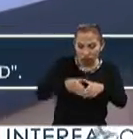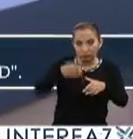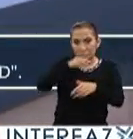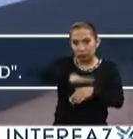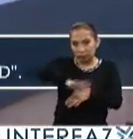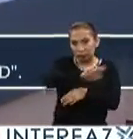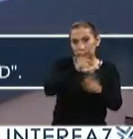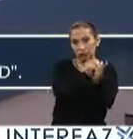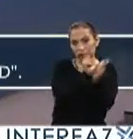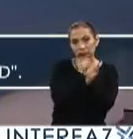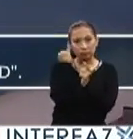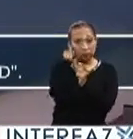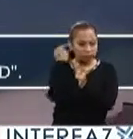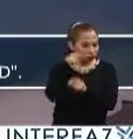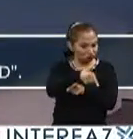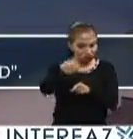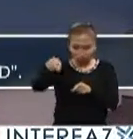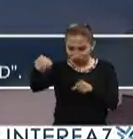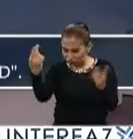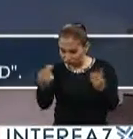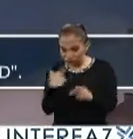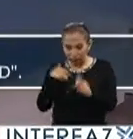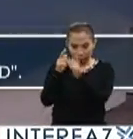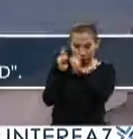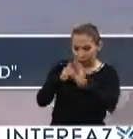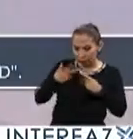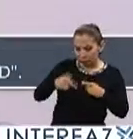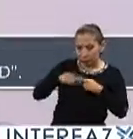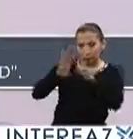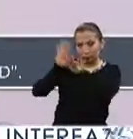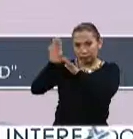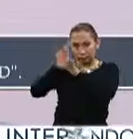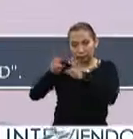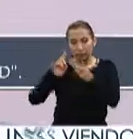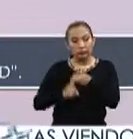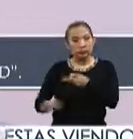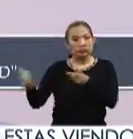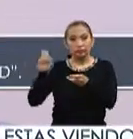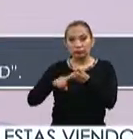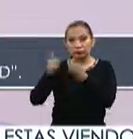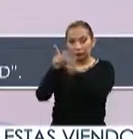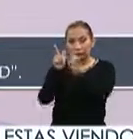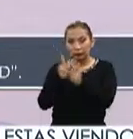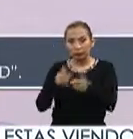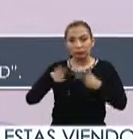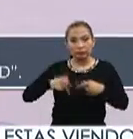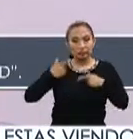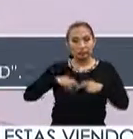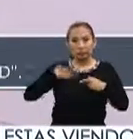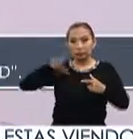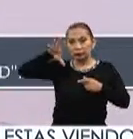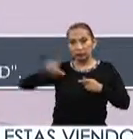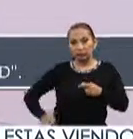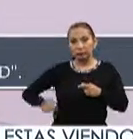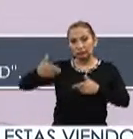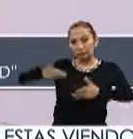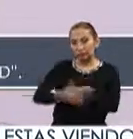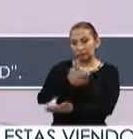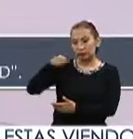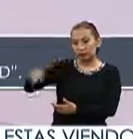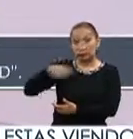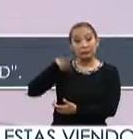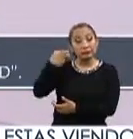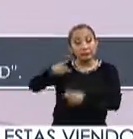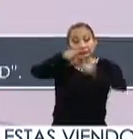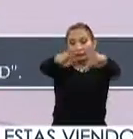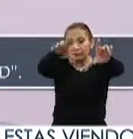son los grupos indígenas en México, los grupos de personas migrantes, los grupos de personas afrodescendientes. Esas